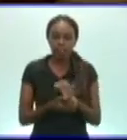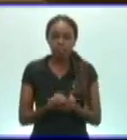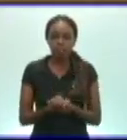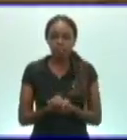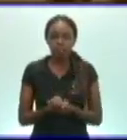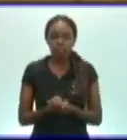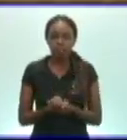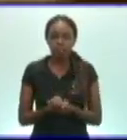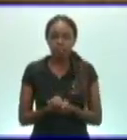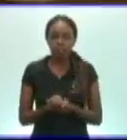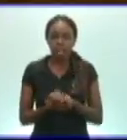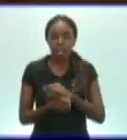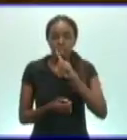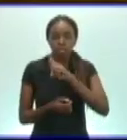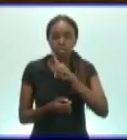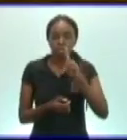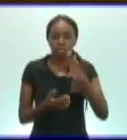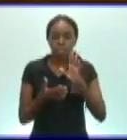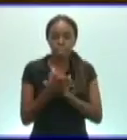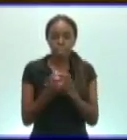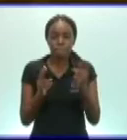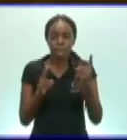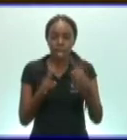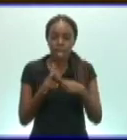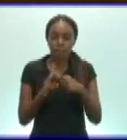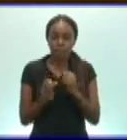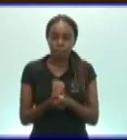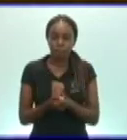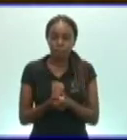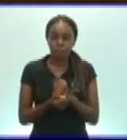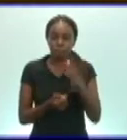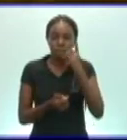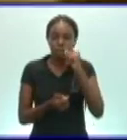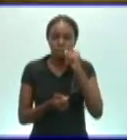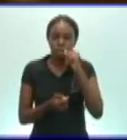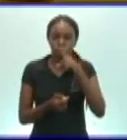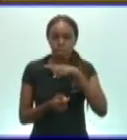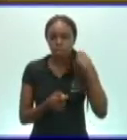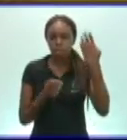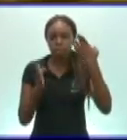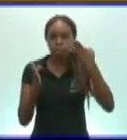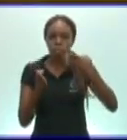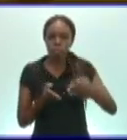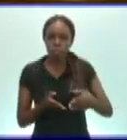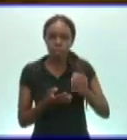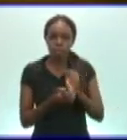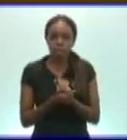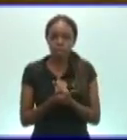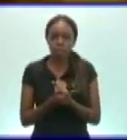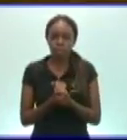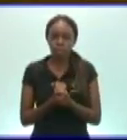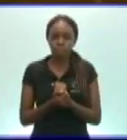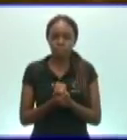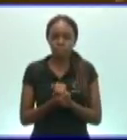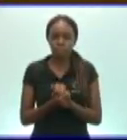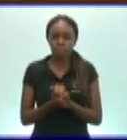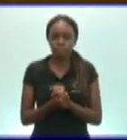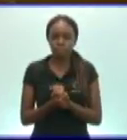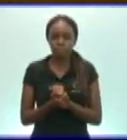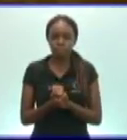El 11 de mayo de 1873, Ignacio Agramonte cae en combate en el potrero de Jimagüey.